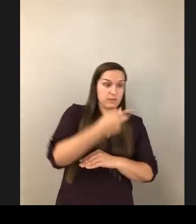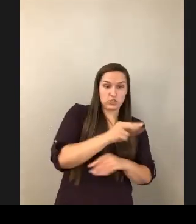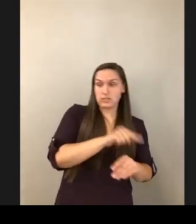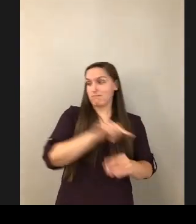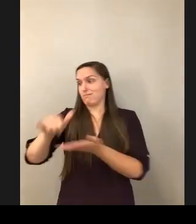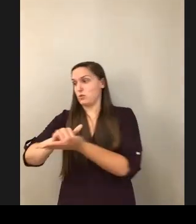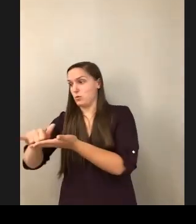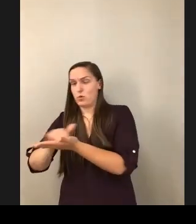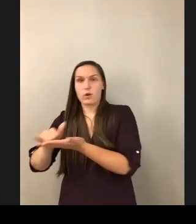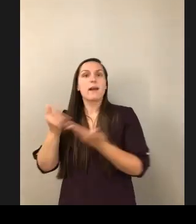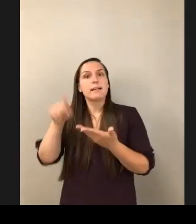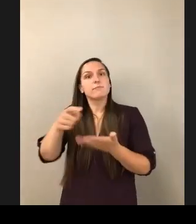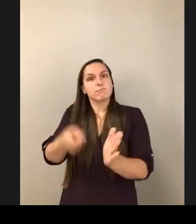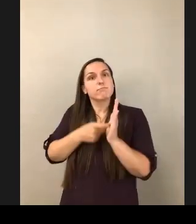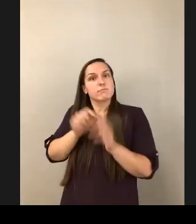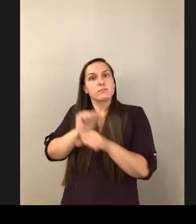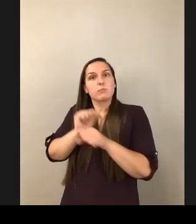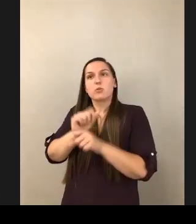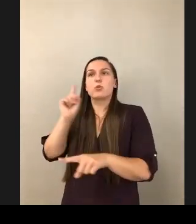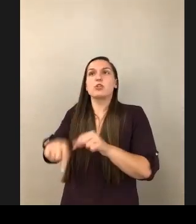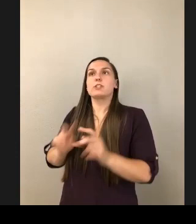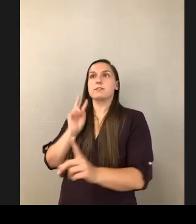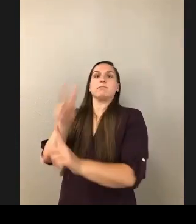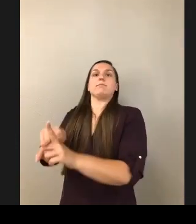investigación, pero yo necesitaba